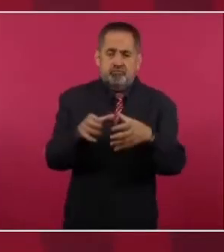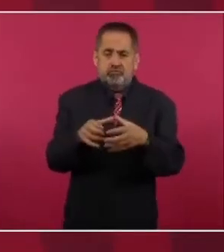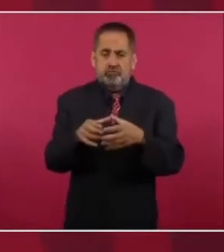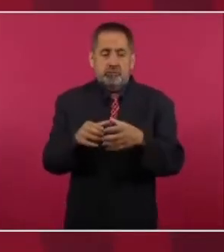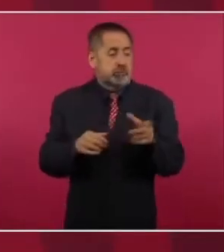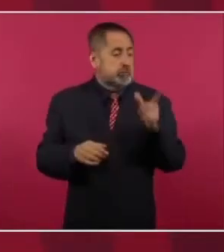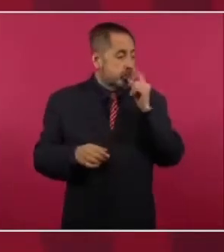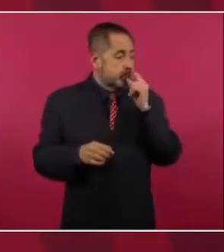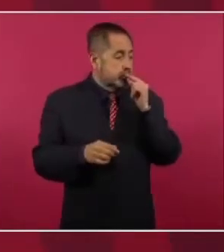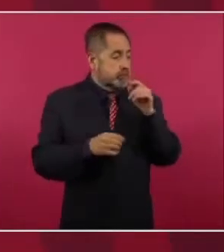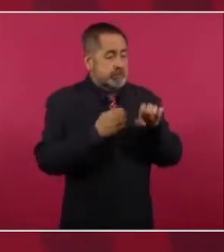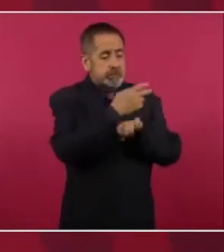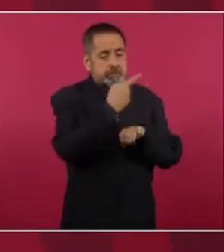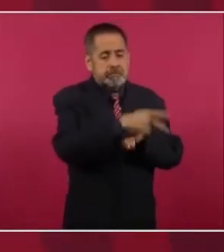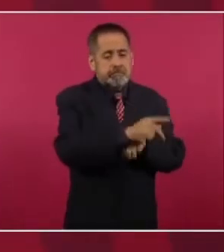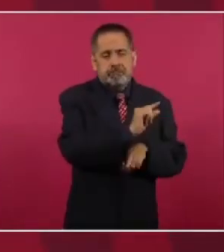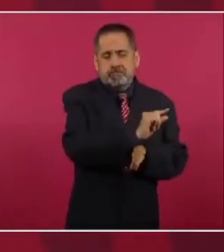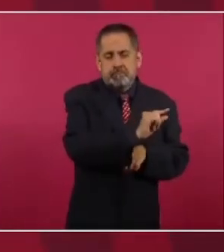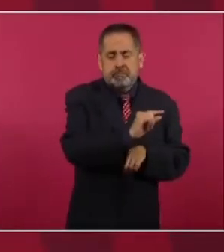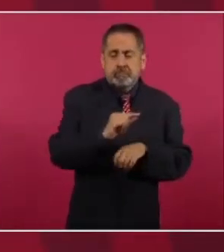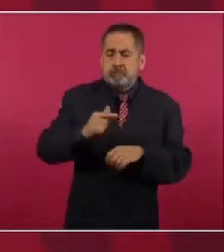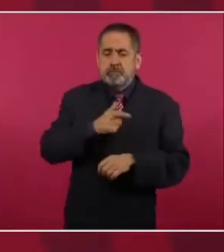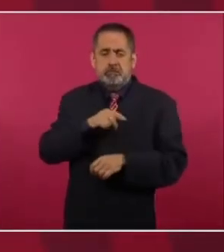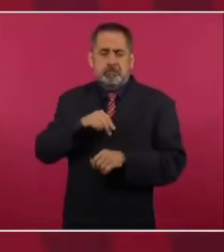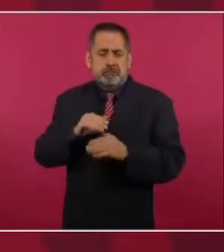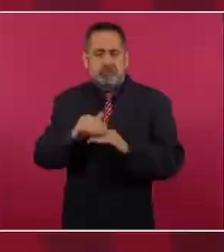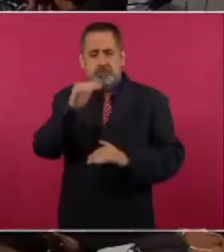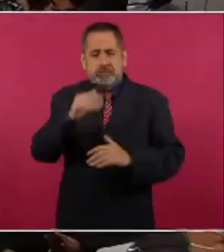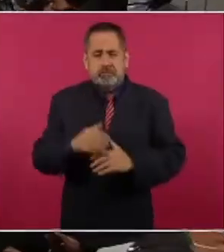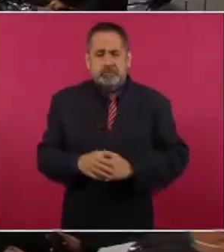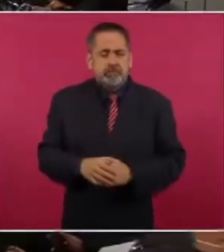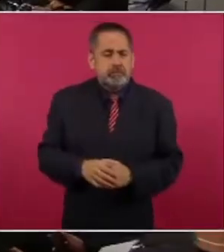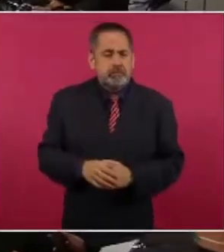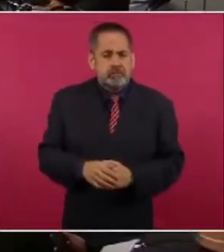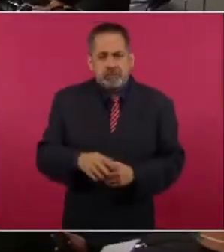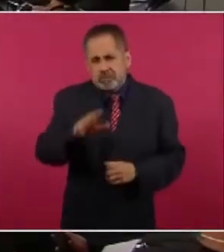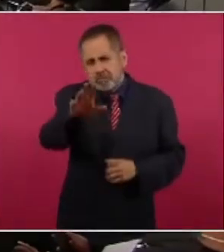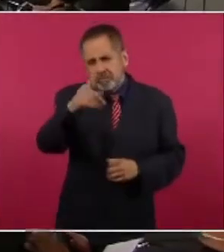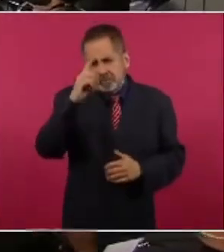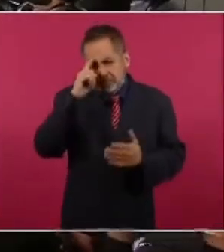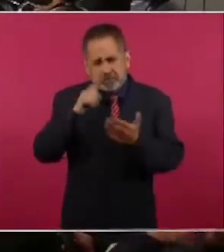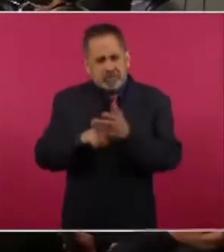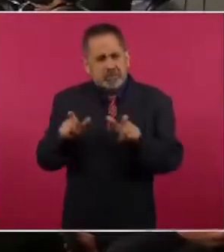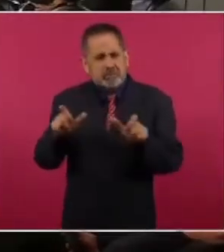que policías estatales. Creo que ya subió el número de elementos de la Guardia